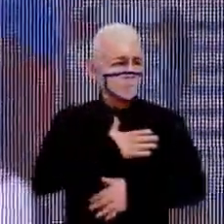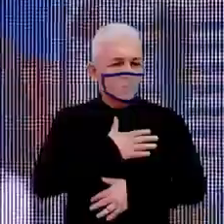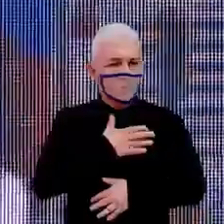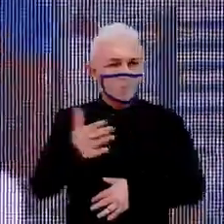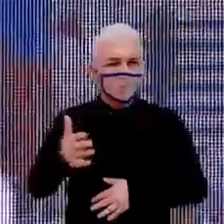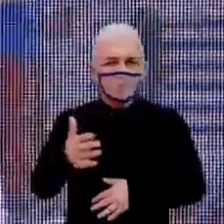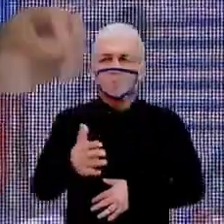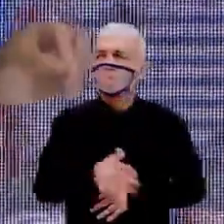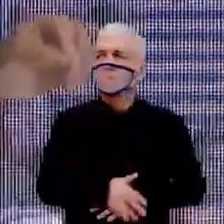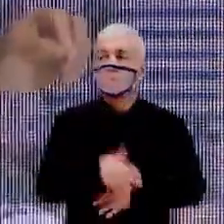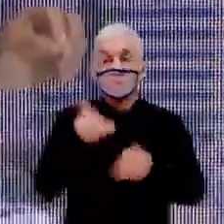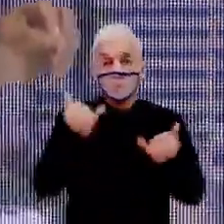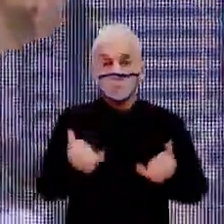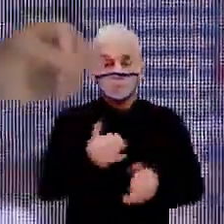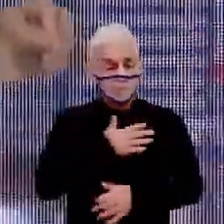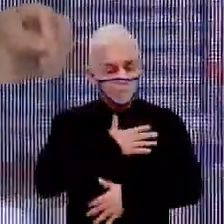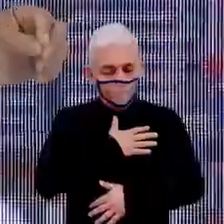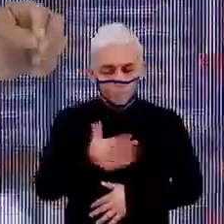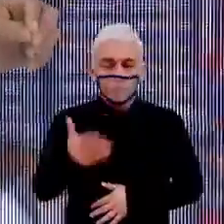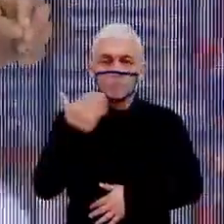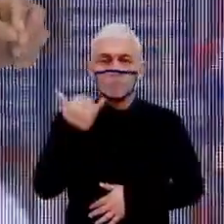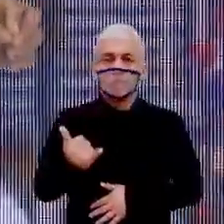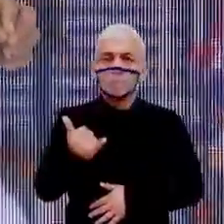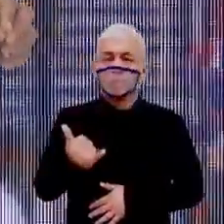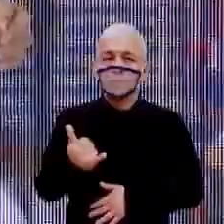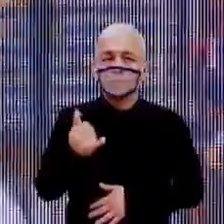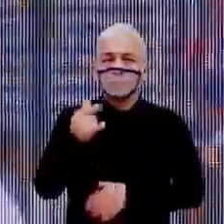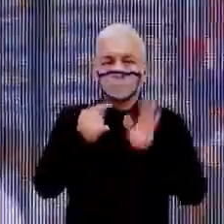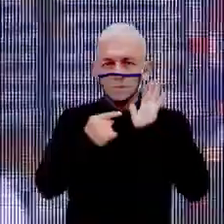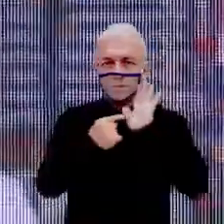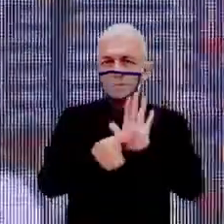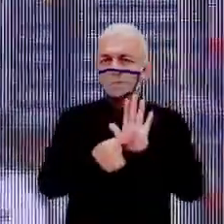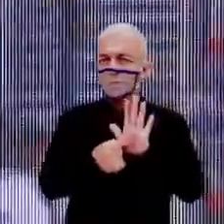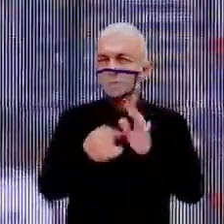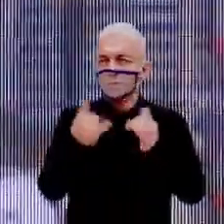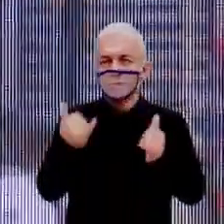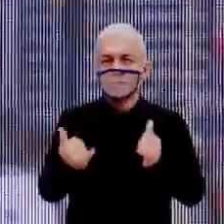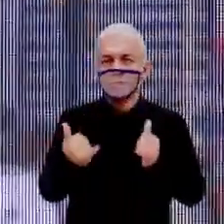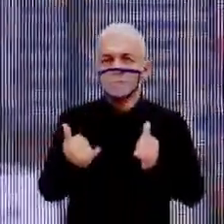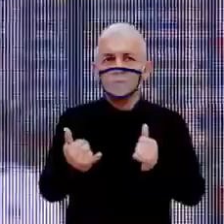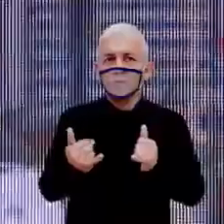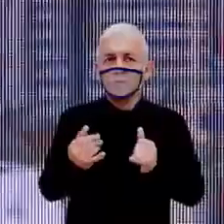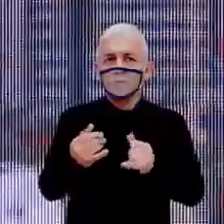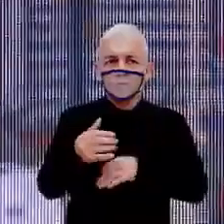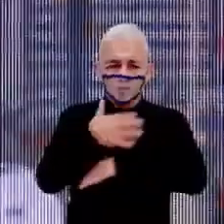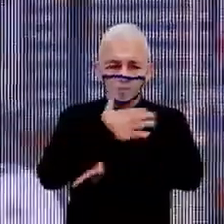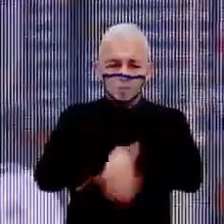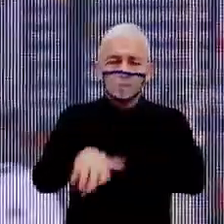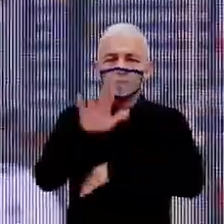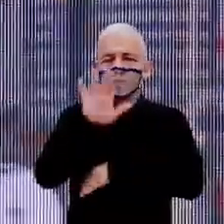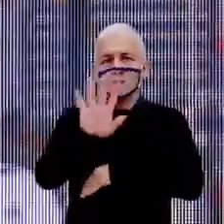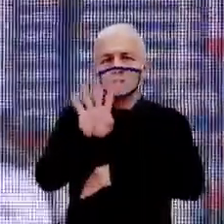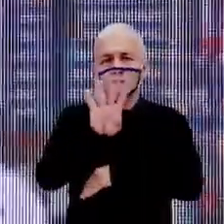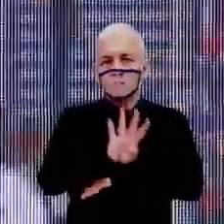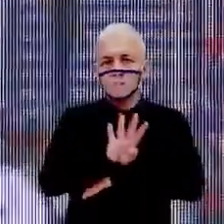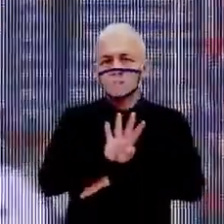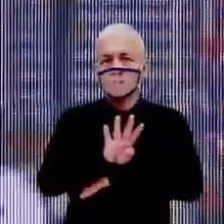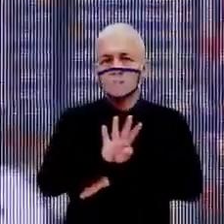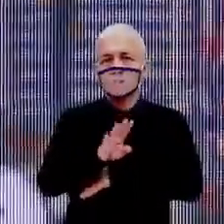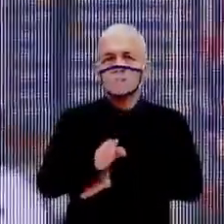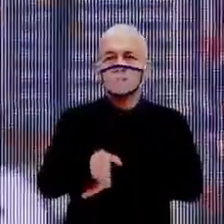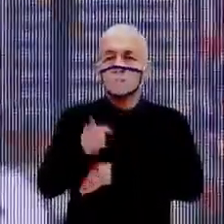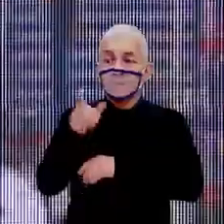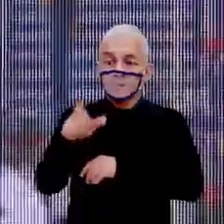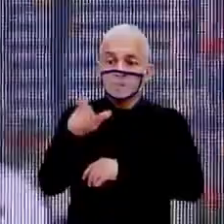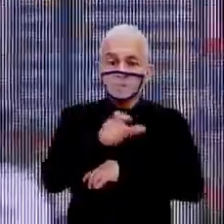a partir de ya, porque hemos arrancado con este piloto en la carrera 54 y con la ayuda